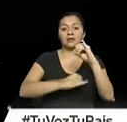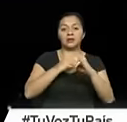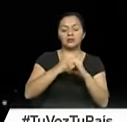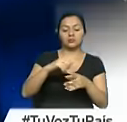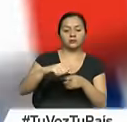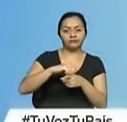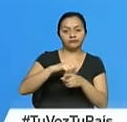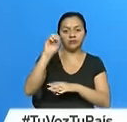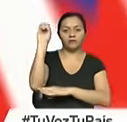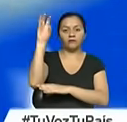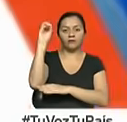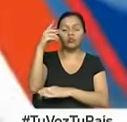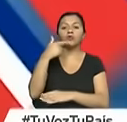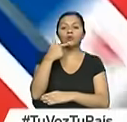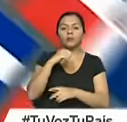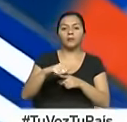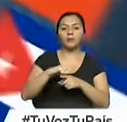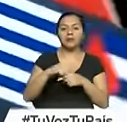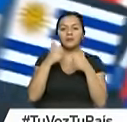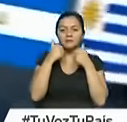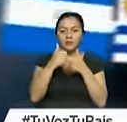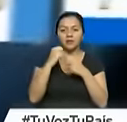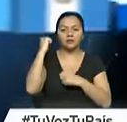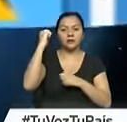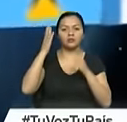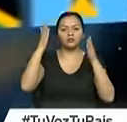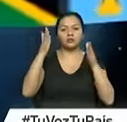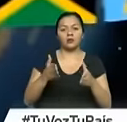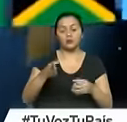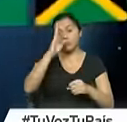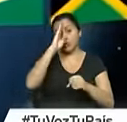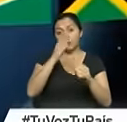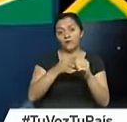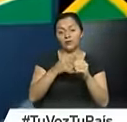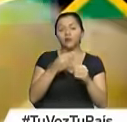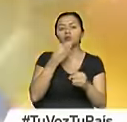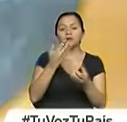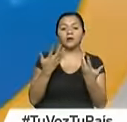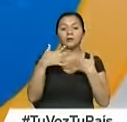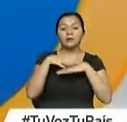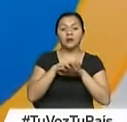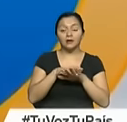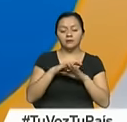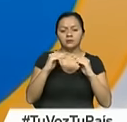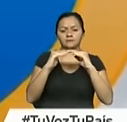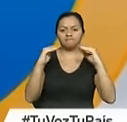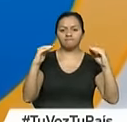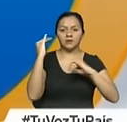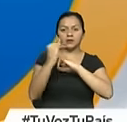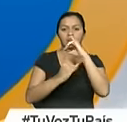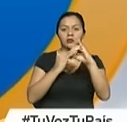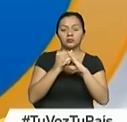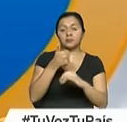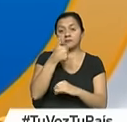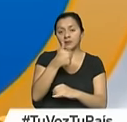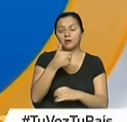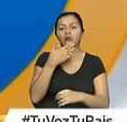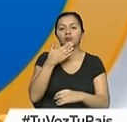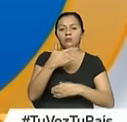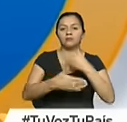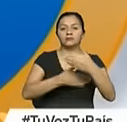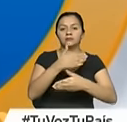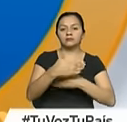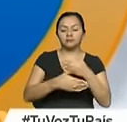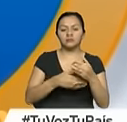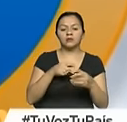buenas prácticas operacionales en derechos humanos, cuyo objetivo es la integración de los estándares internacionales sobre empleo